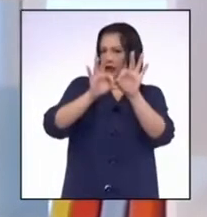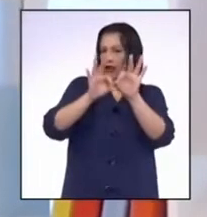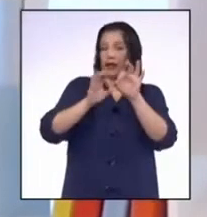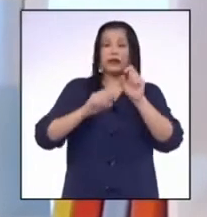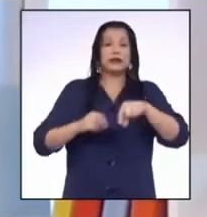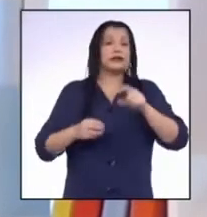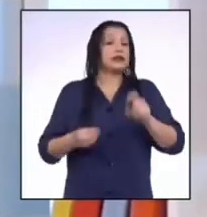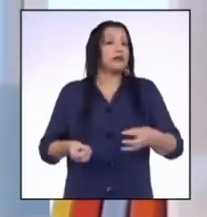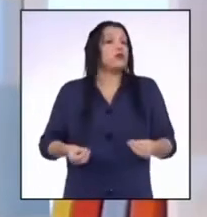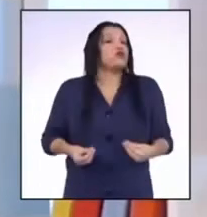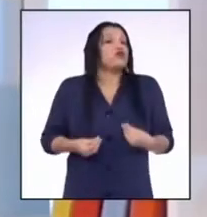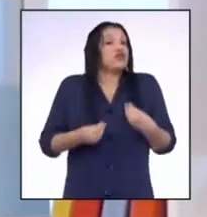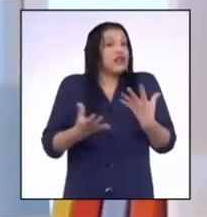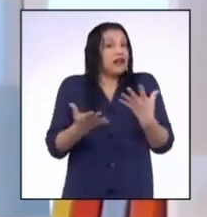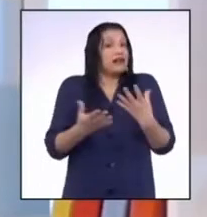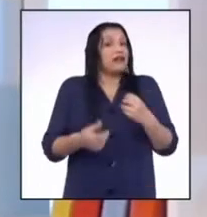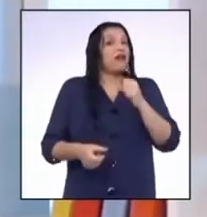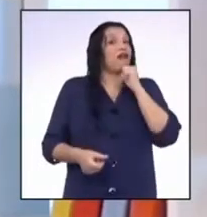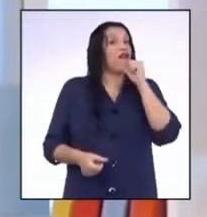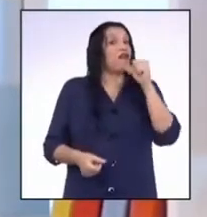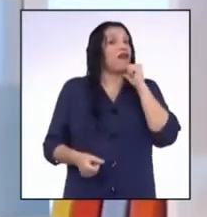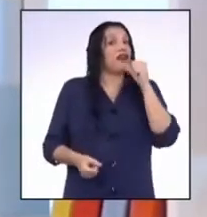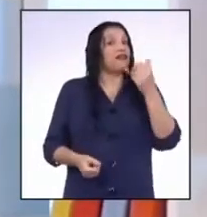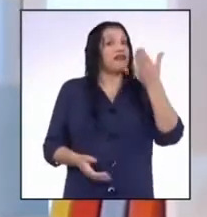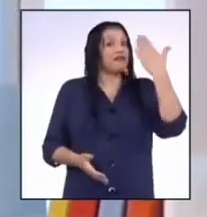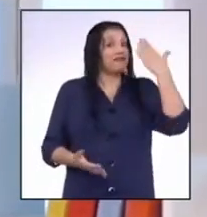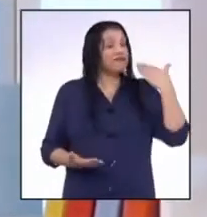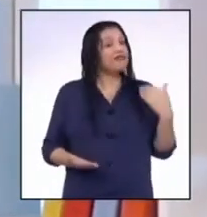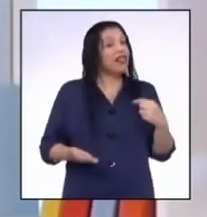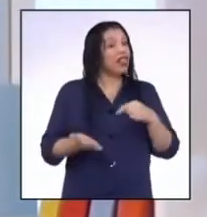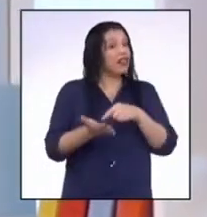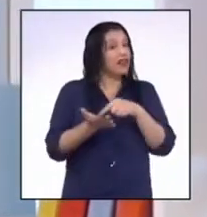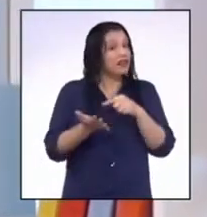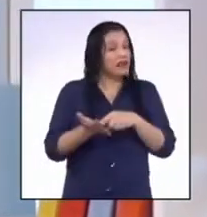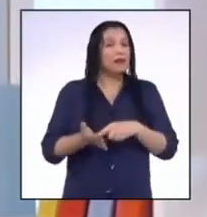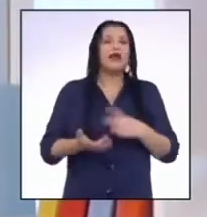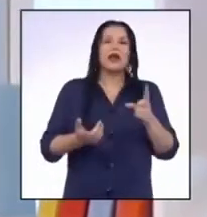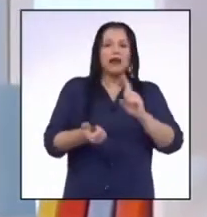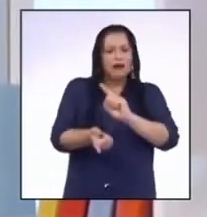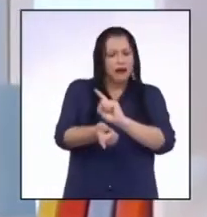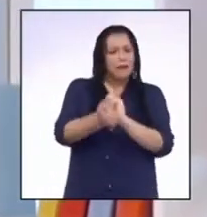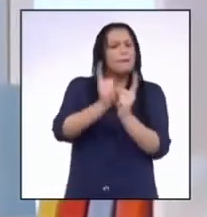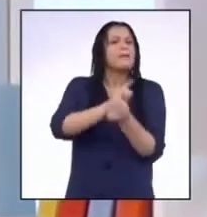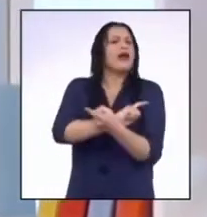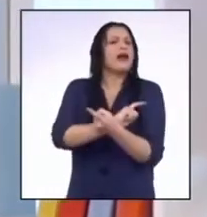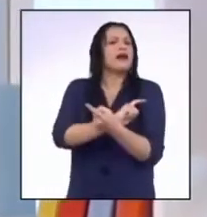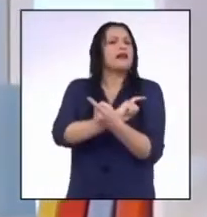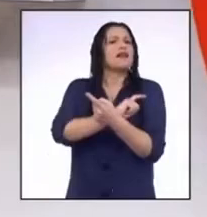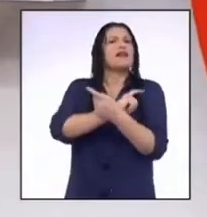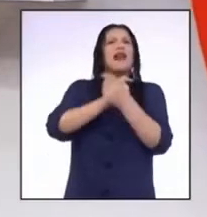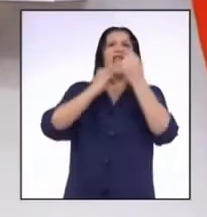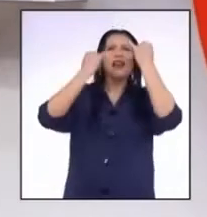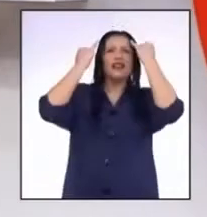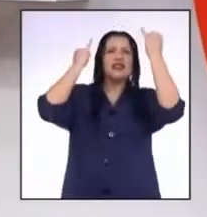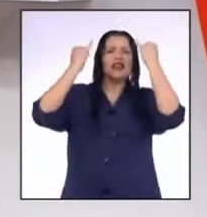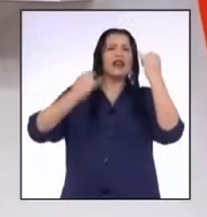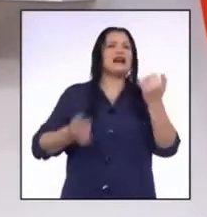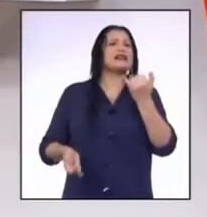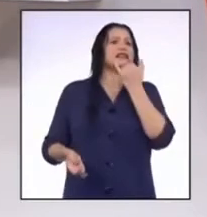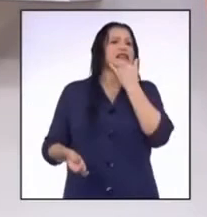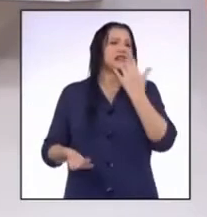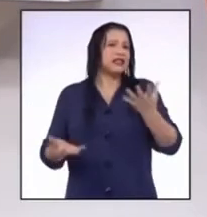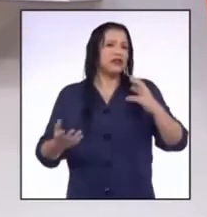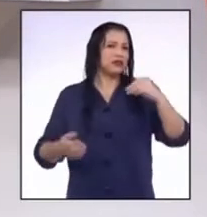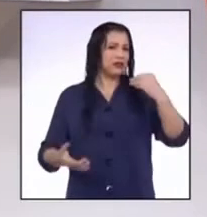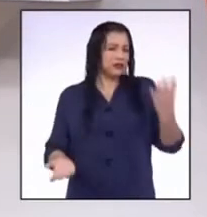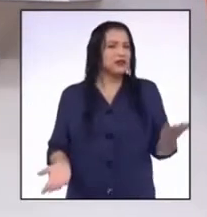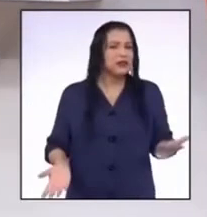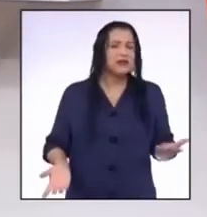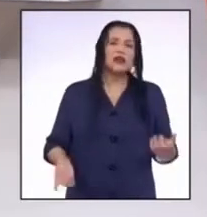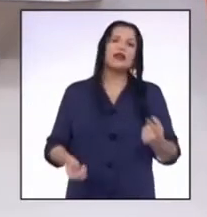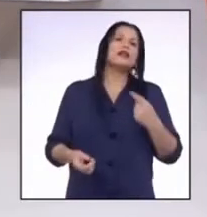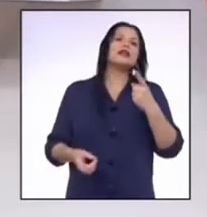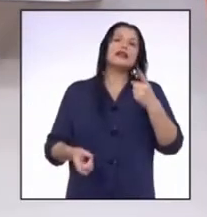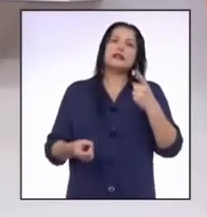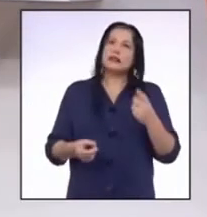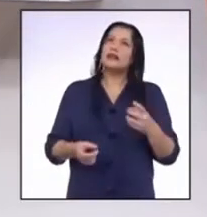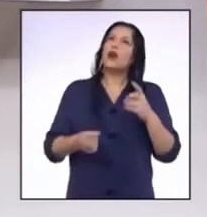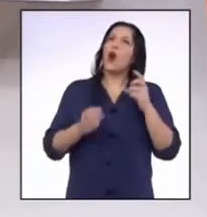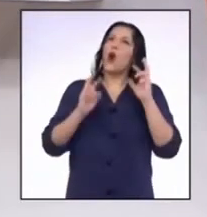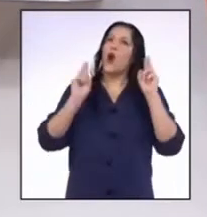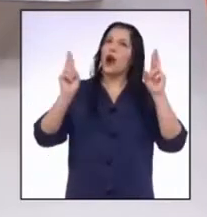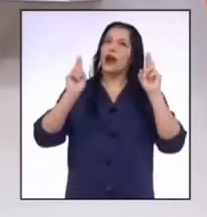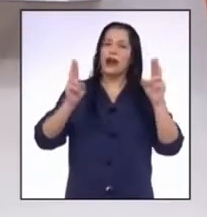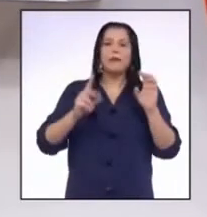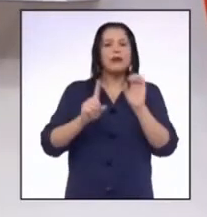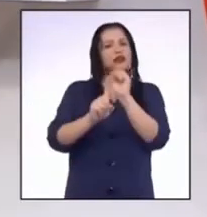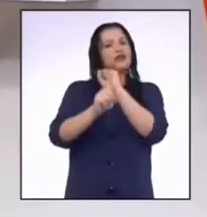se tiene con las y los adolescentes, es decir, cambiar esta visión que se tiene de ellos. Ojalá, porque eso nos convertiría en una